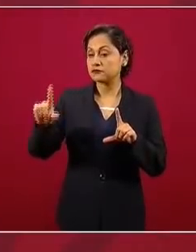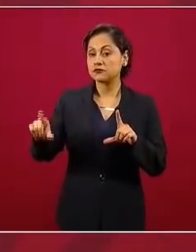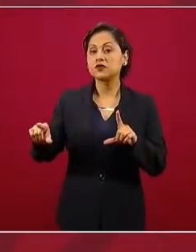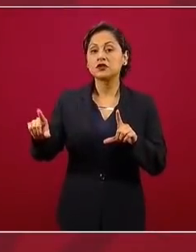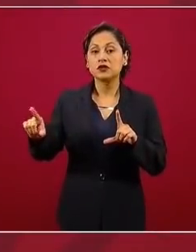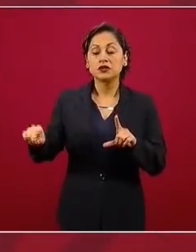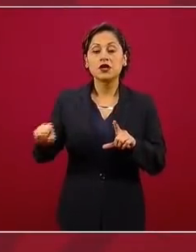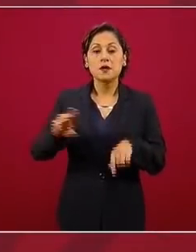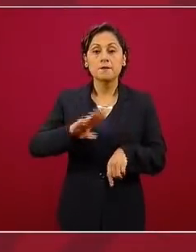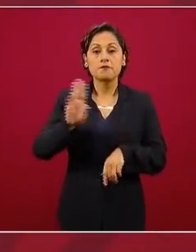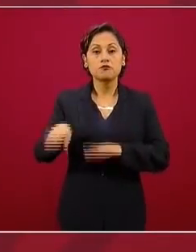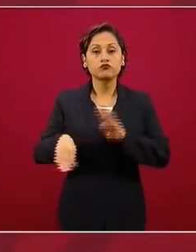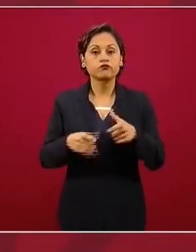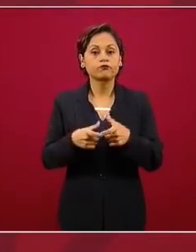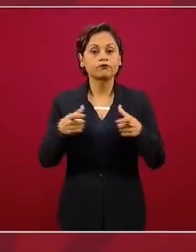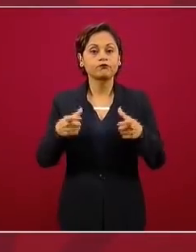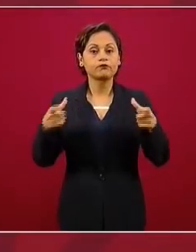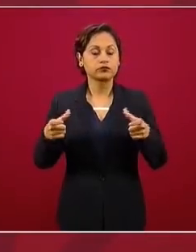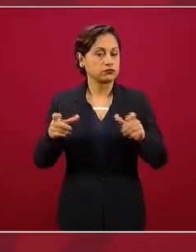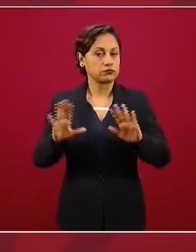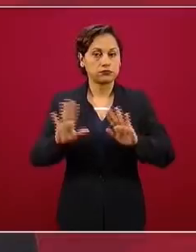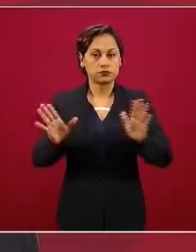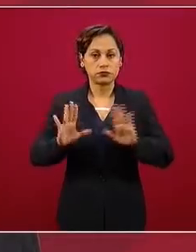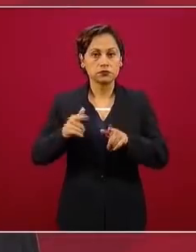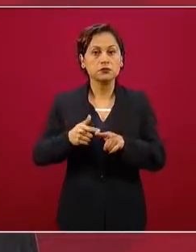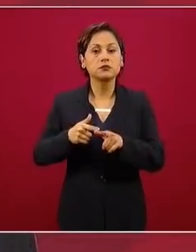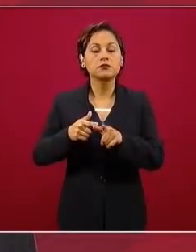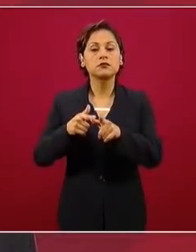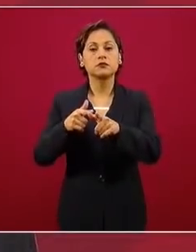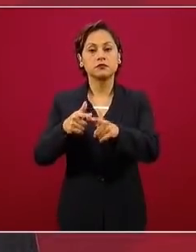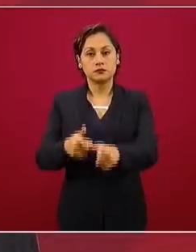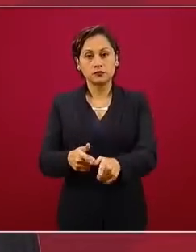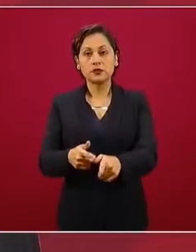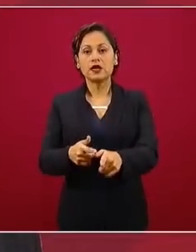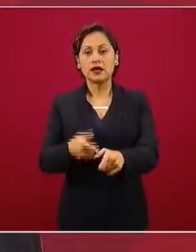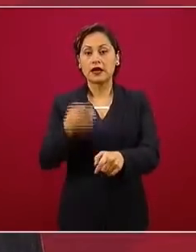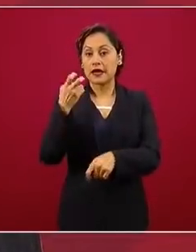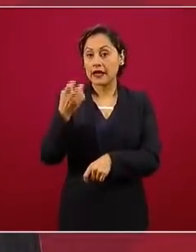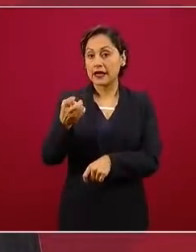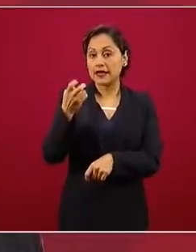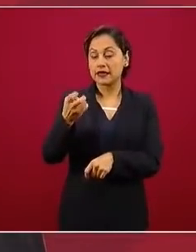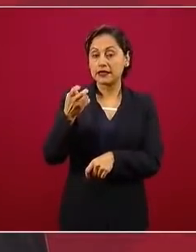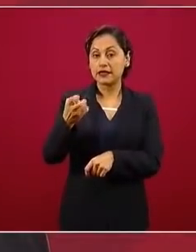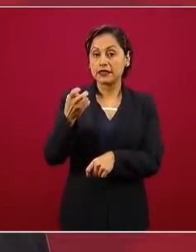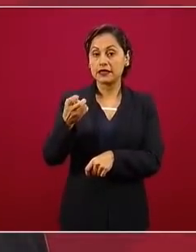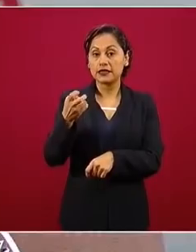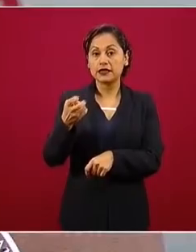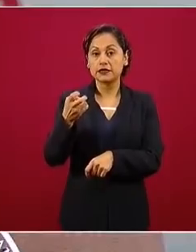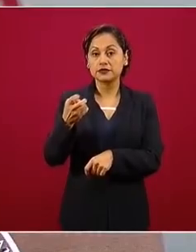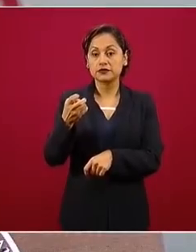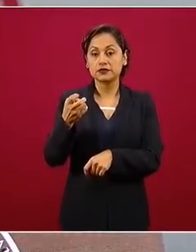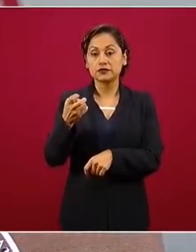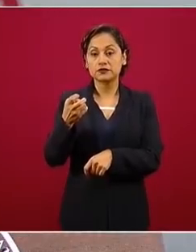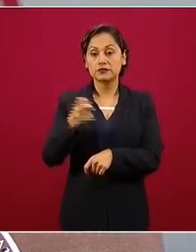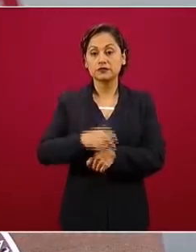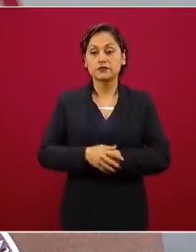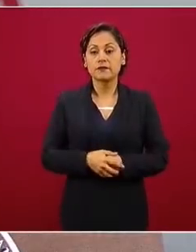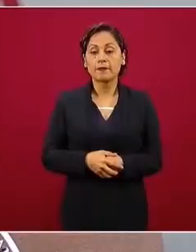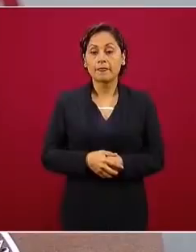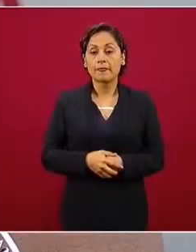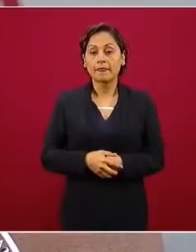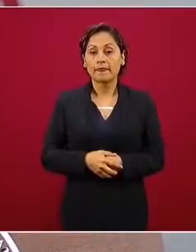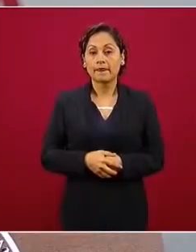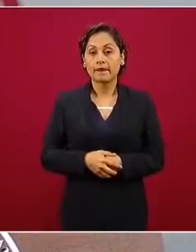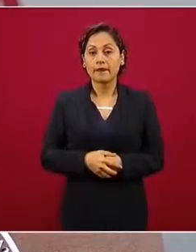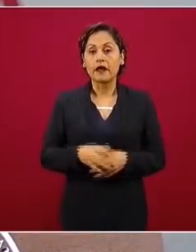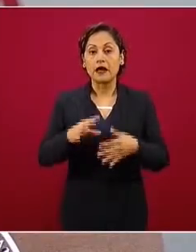registrada en los últimos días, y esto está relacionado también con otros indicadores que